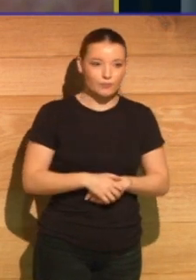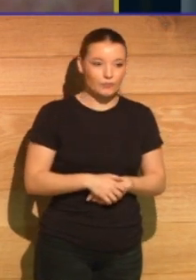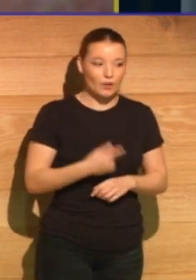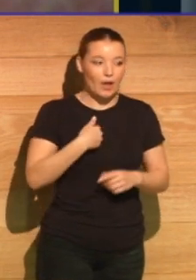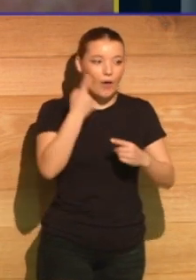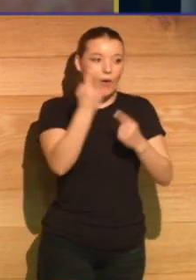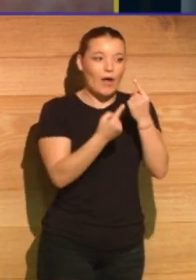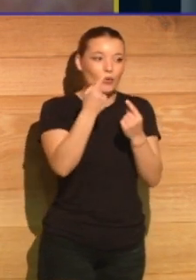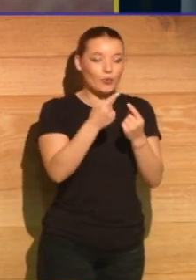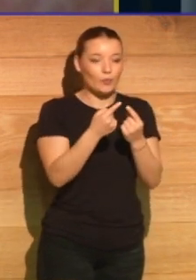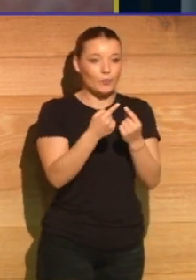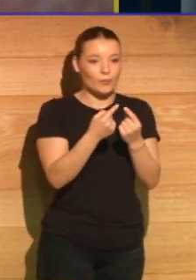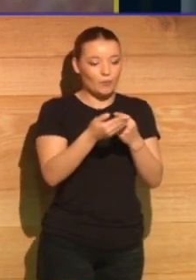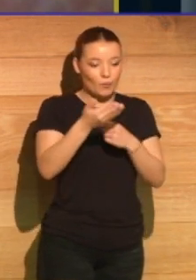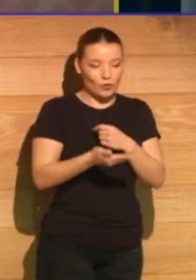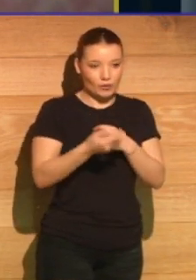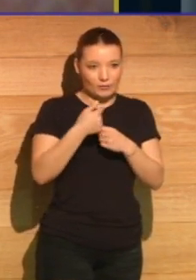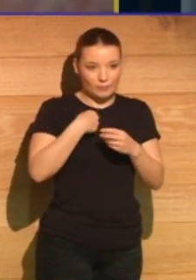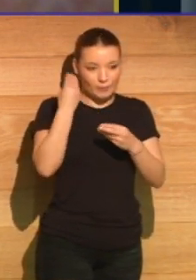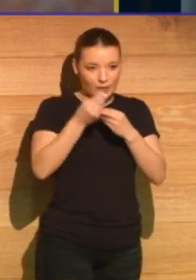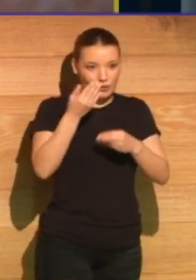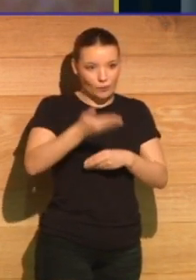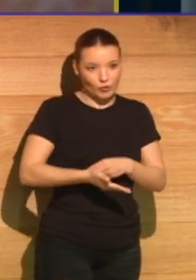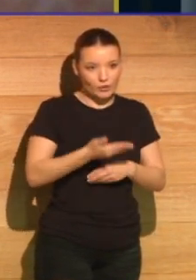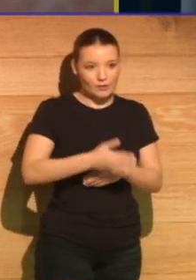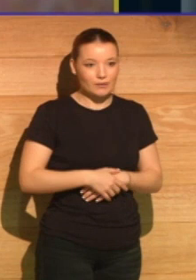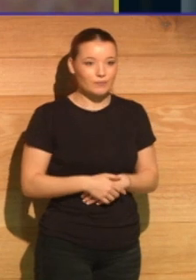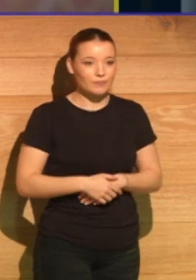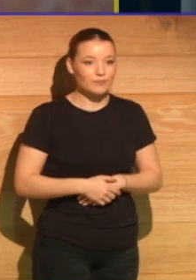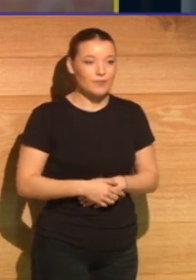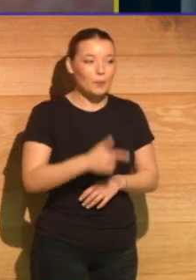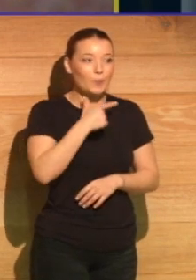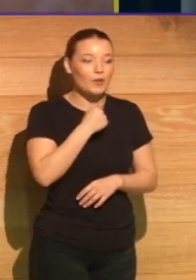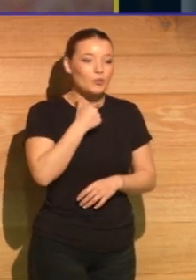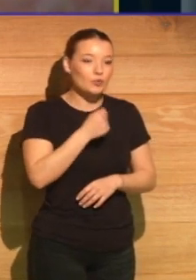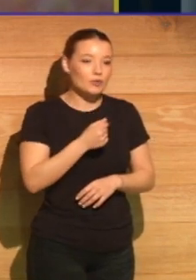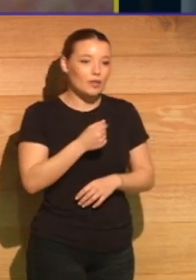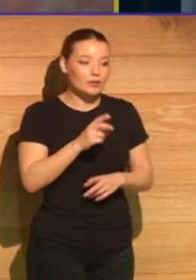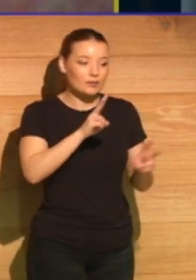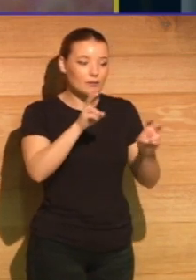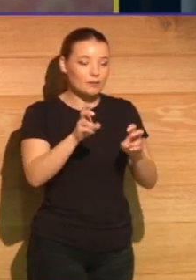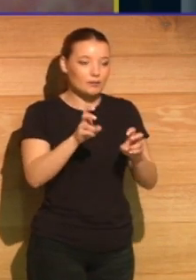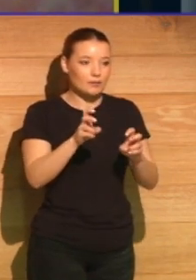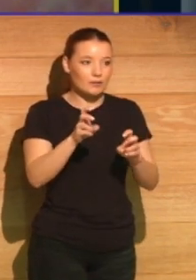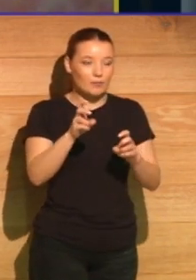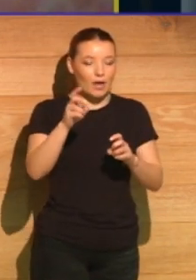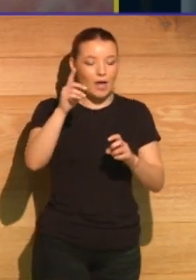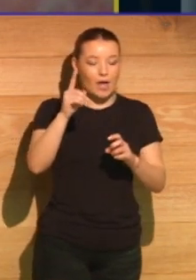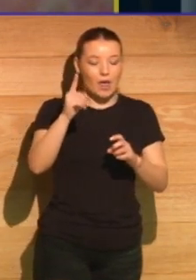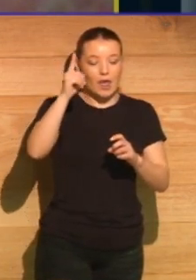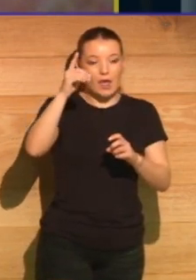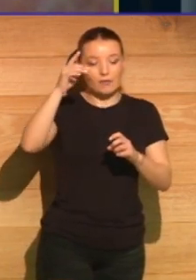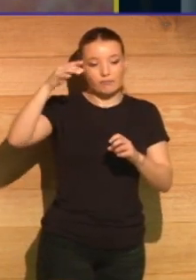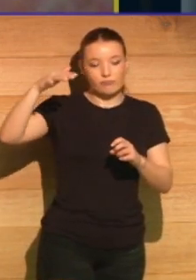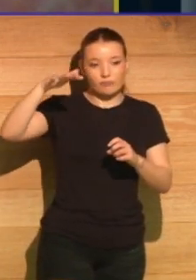marcados. Me gustan mucho los de las astrónomas, claro, tengo muchos favoritos. Hay